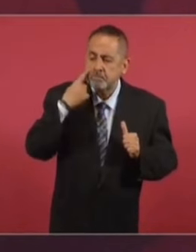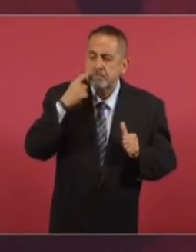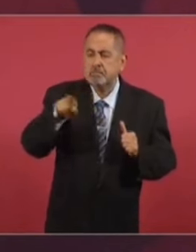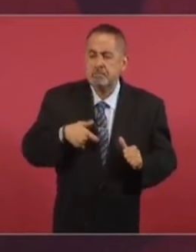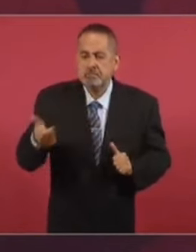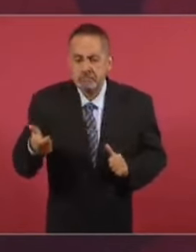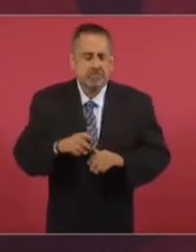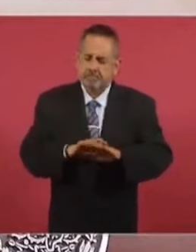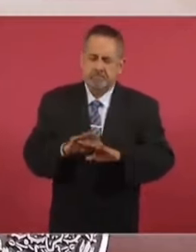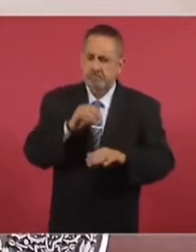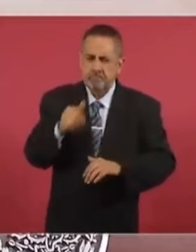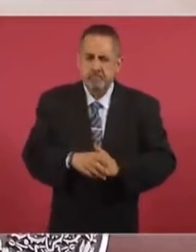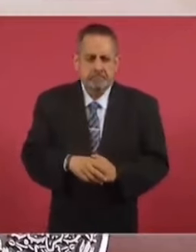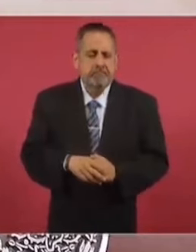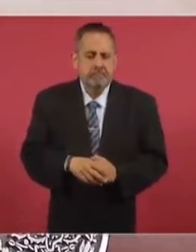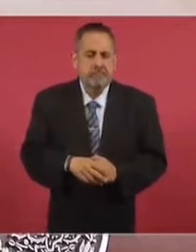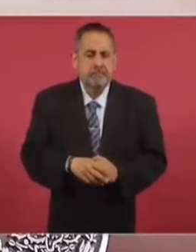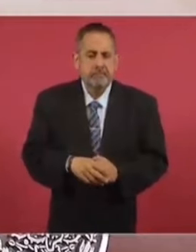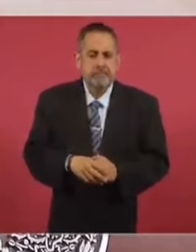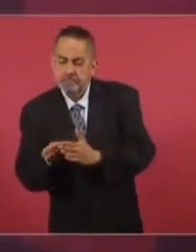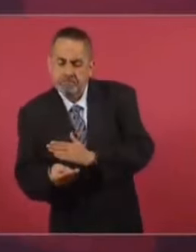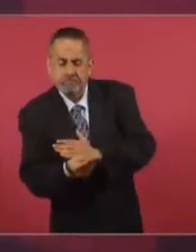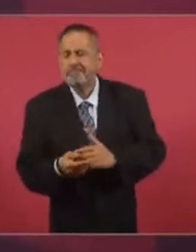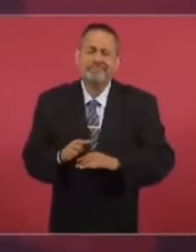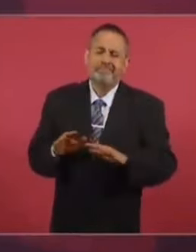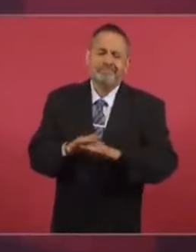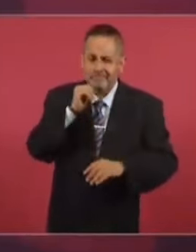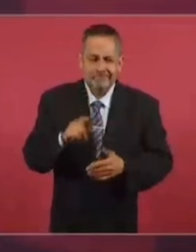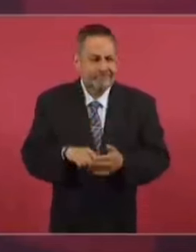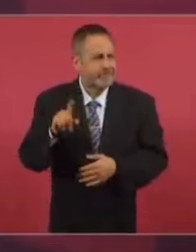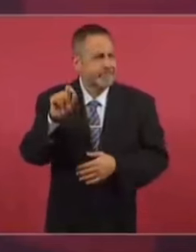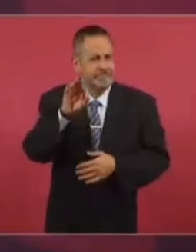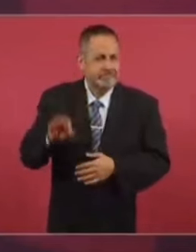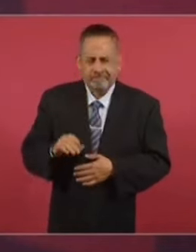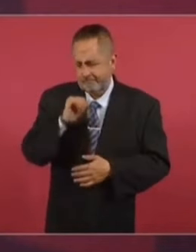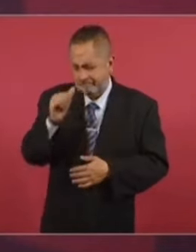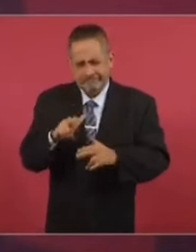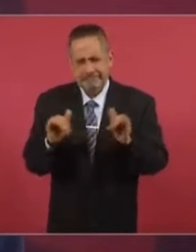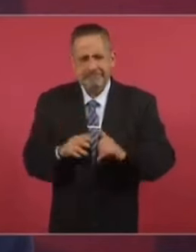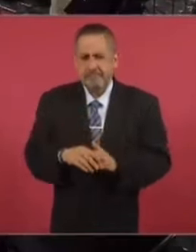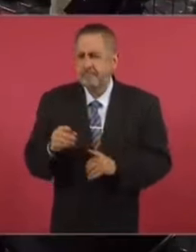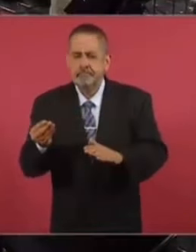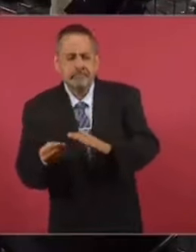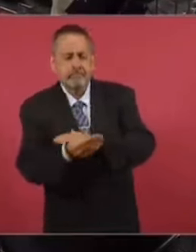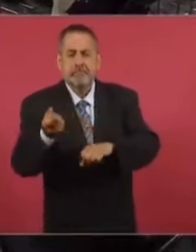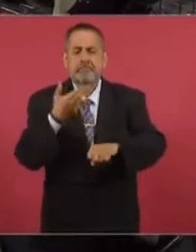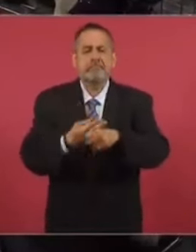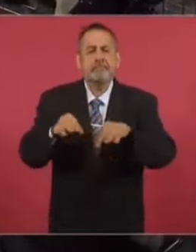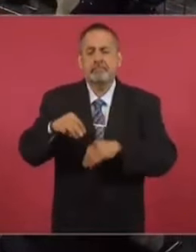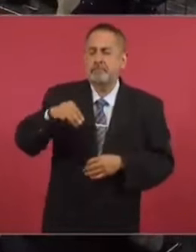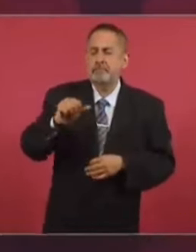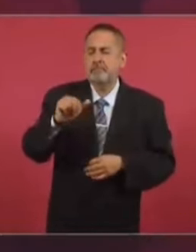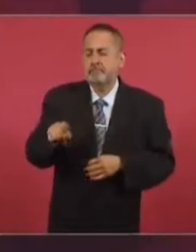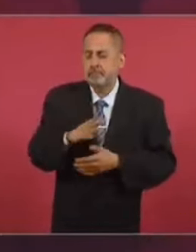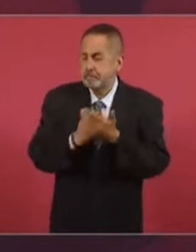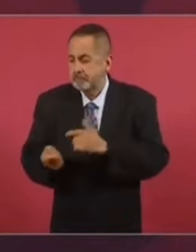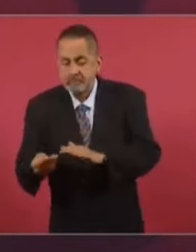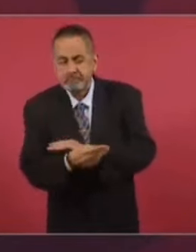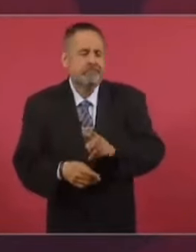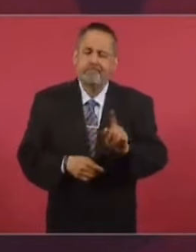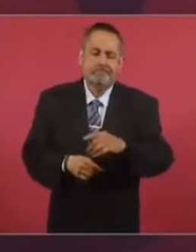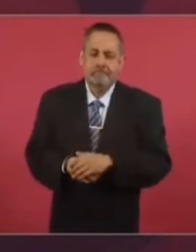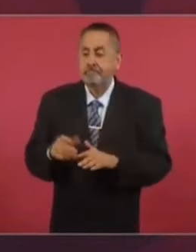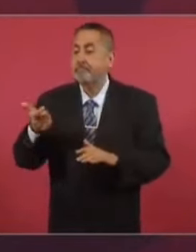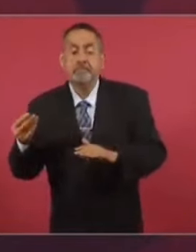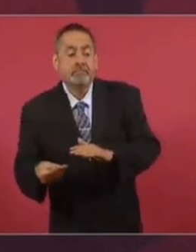eh A que otorgara un moche un 20% al Secretario del trabajo a marat porque ese dinero iba a